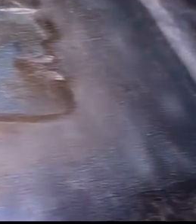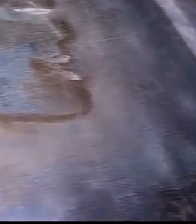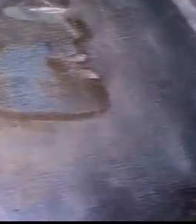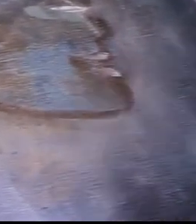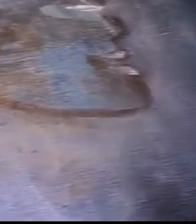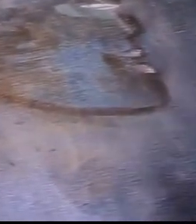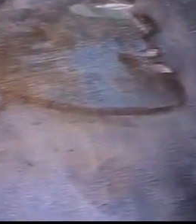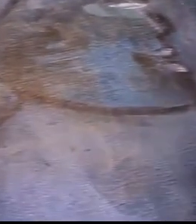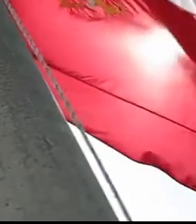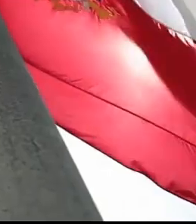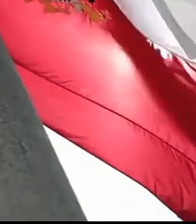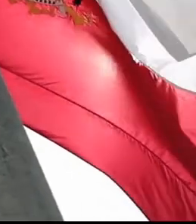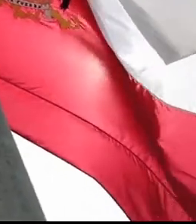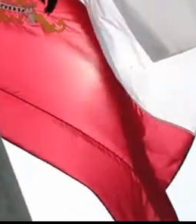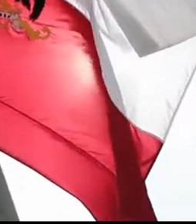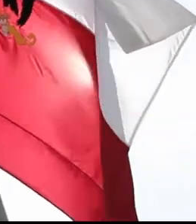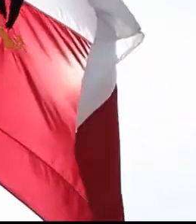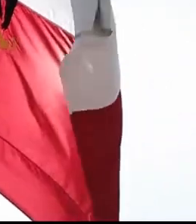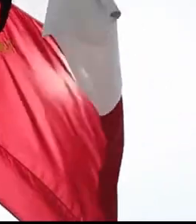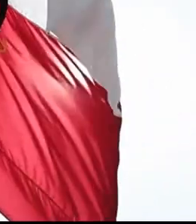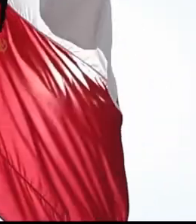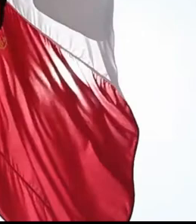michelle bachelet